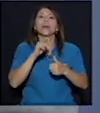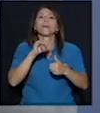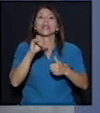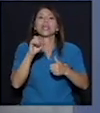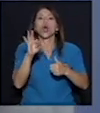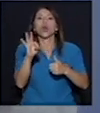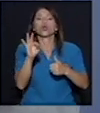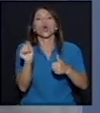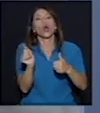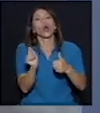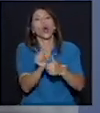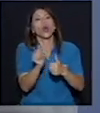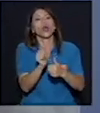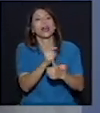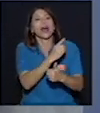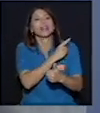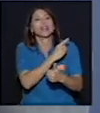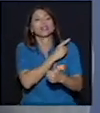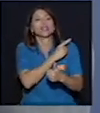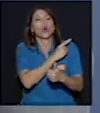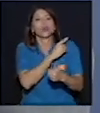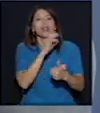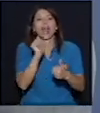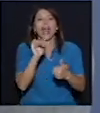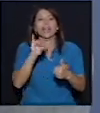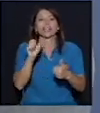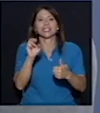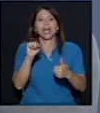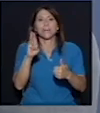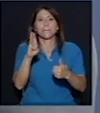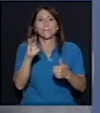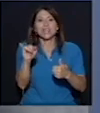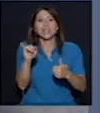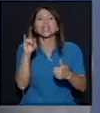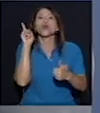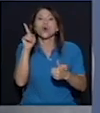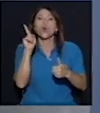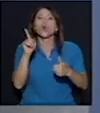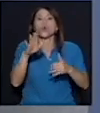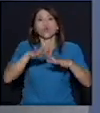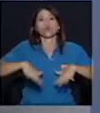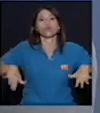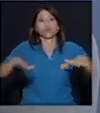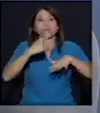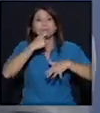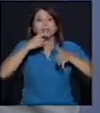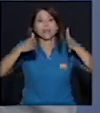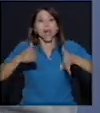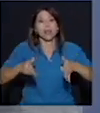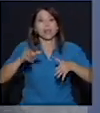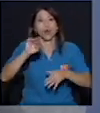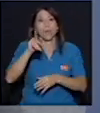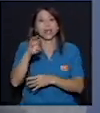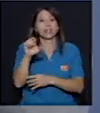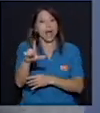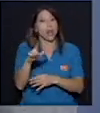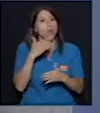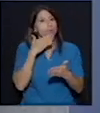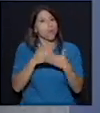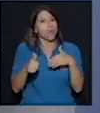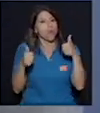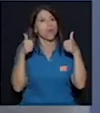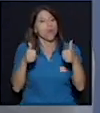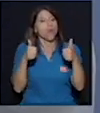bajo la dirección militar de Allenby, un mariscal de campo en ese momento, general británico muy competente, que llevó a cabo la